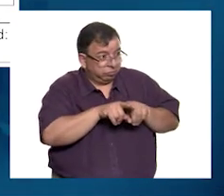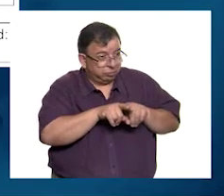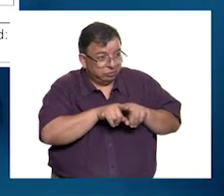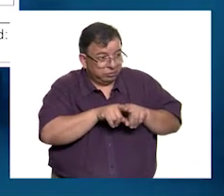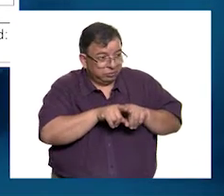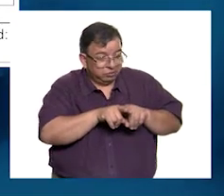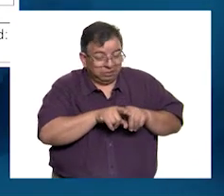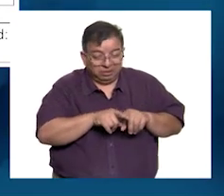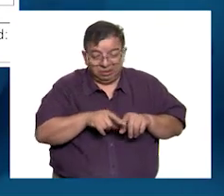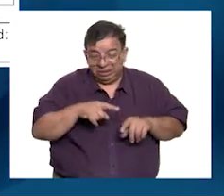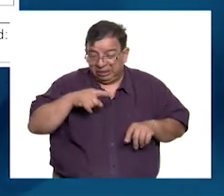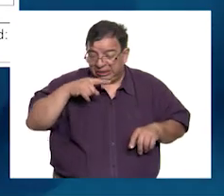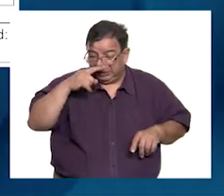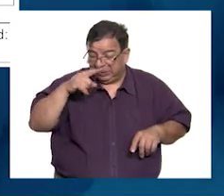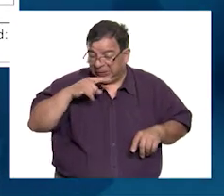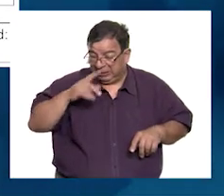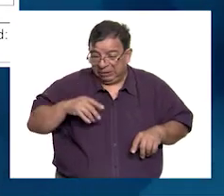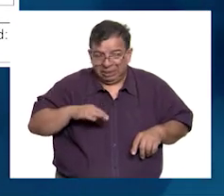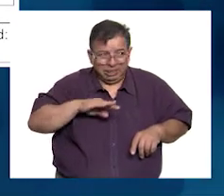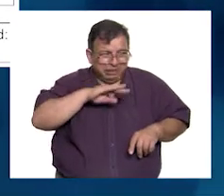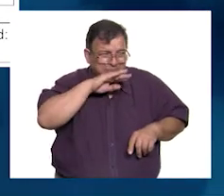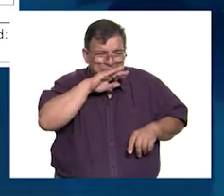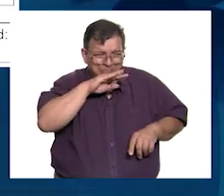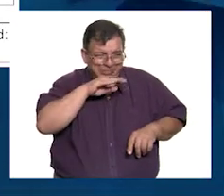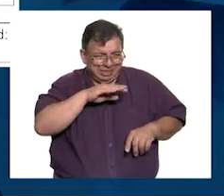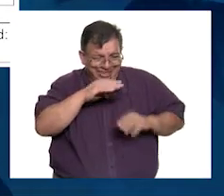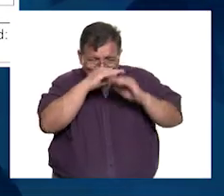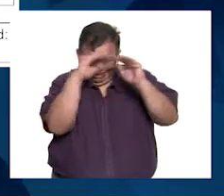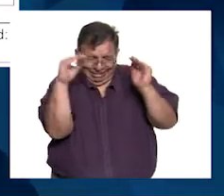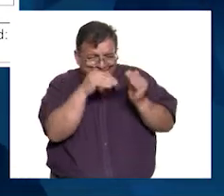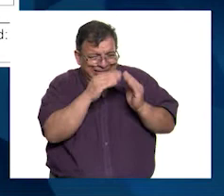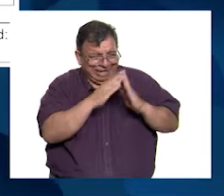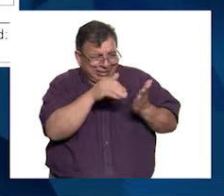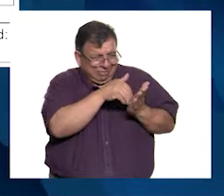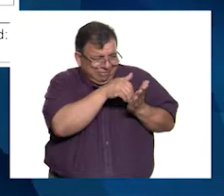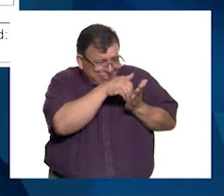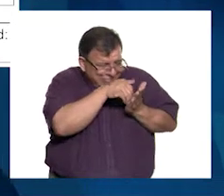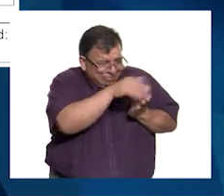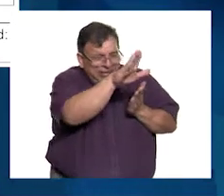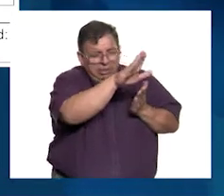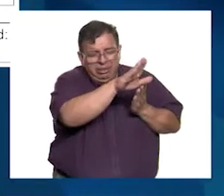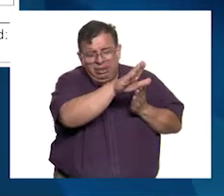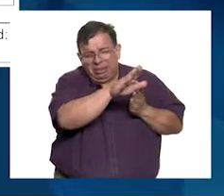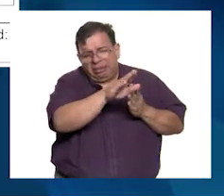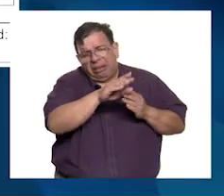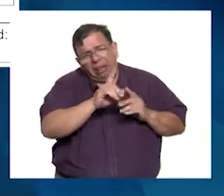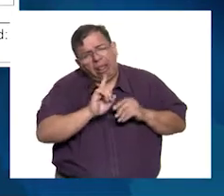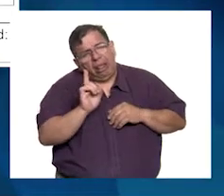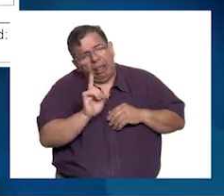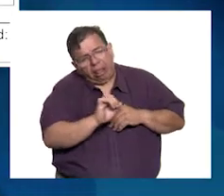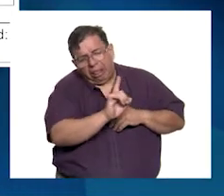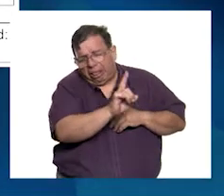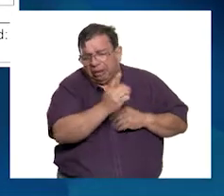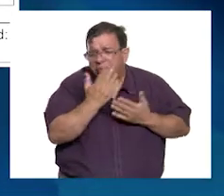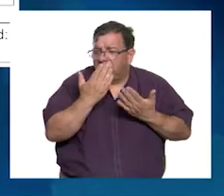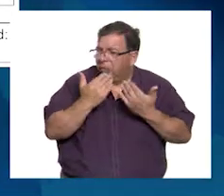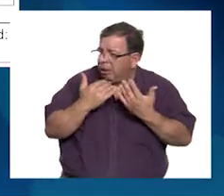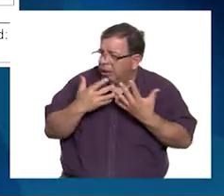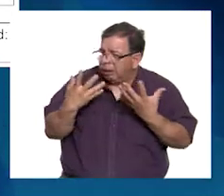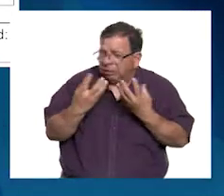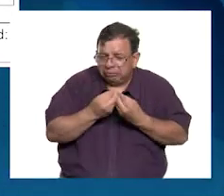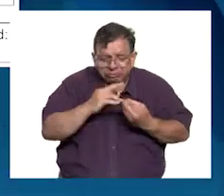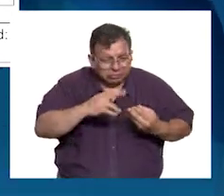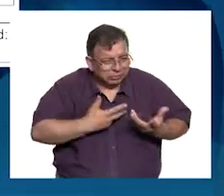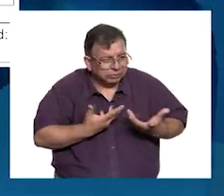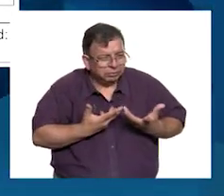tan aborrecible que hasta su propia madre la echó de su casa, y la infeliz, después de correr mucho sin encontrar a nadie que quisiera